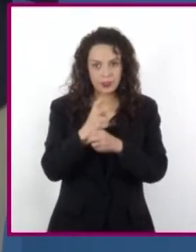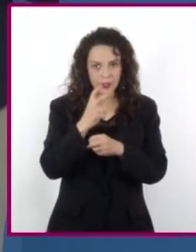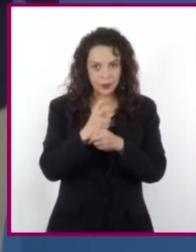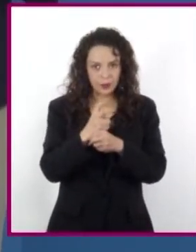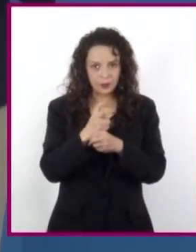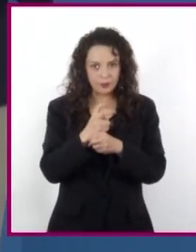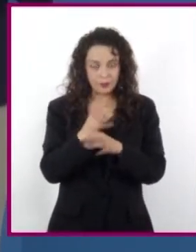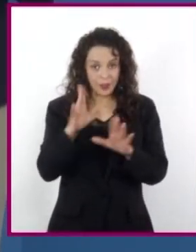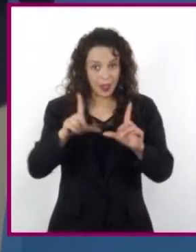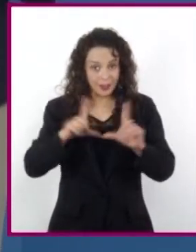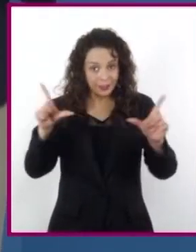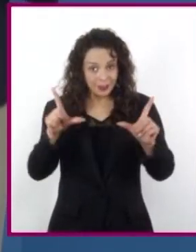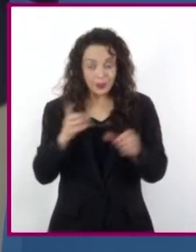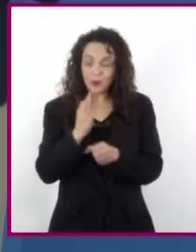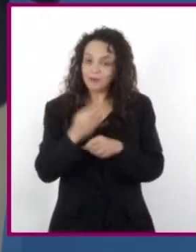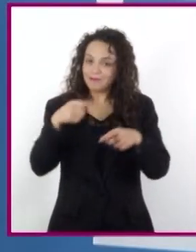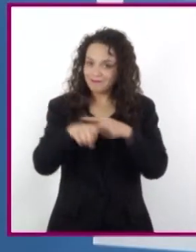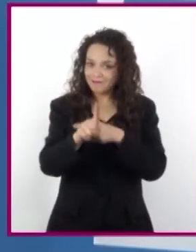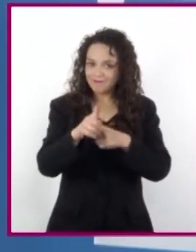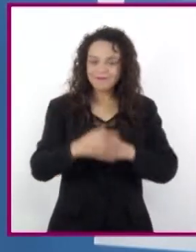listos? Comencemos.